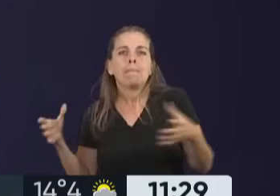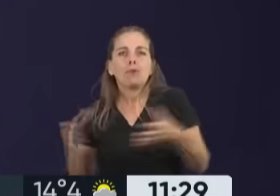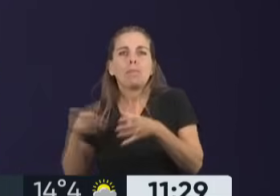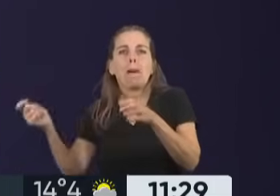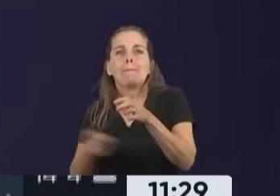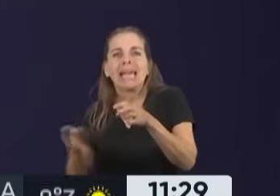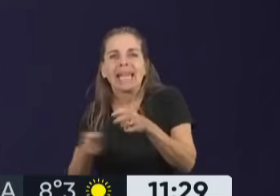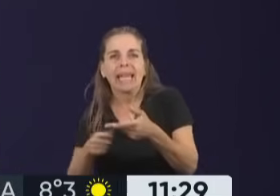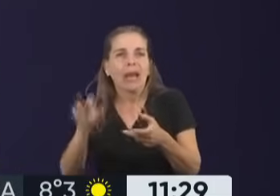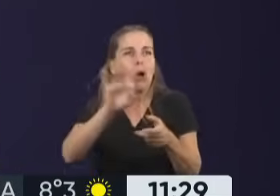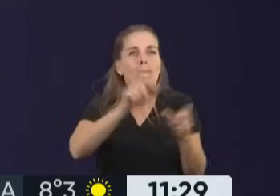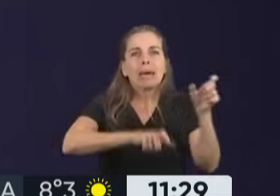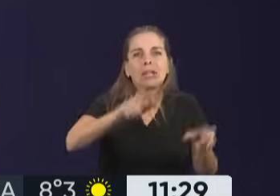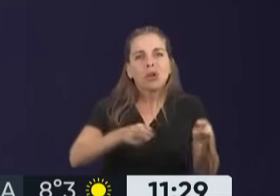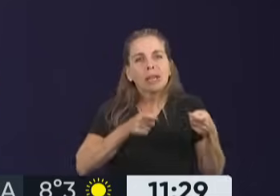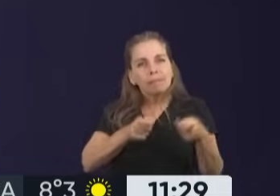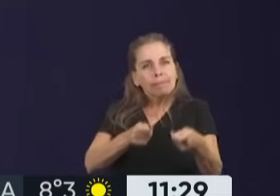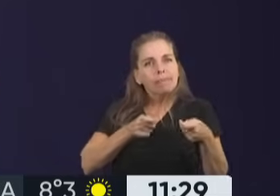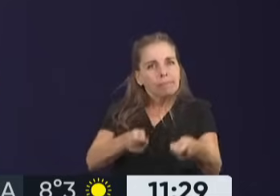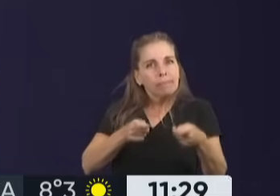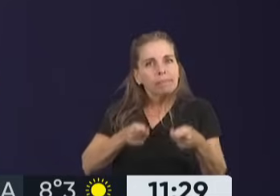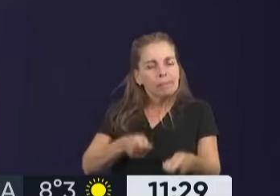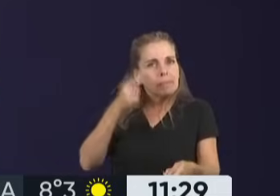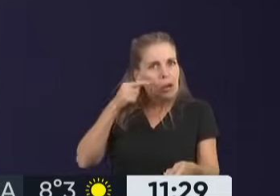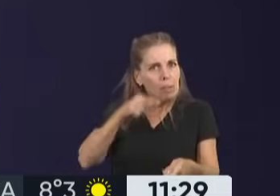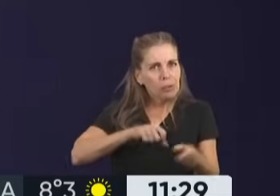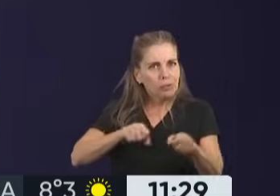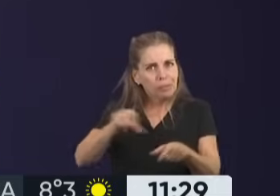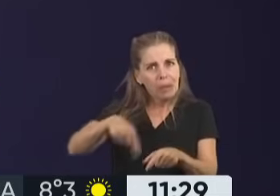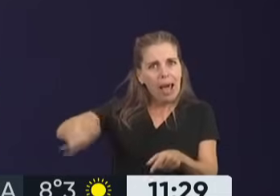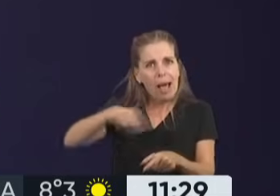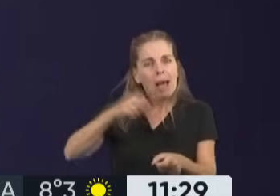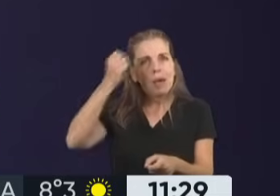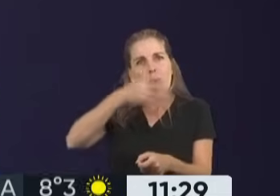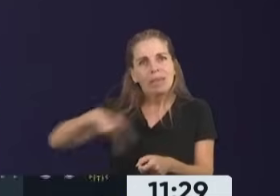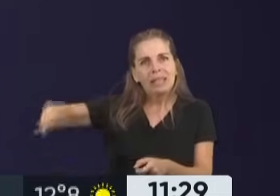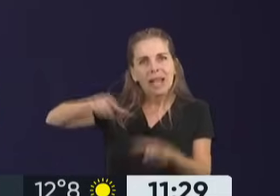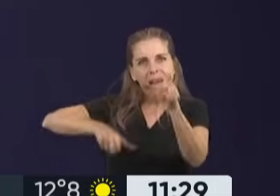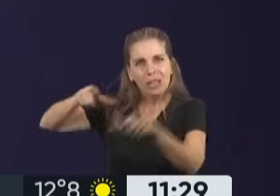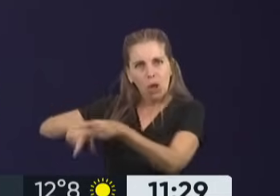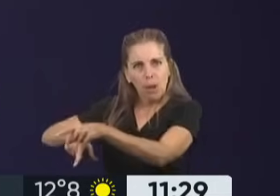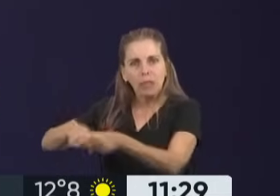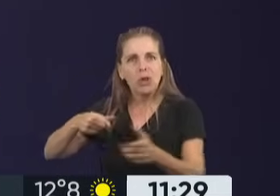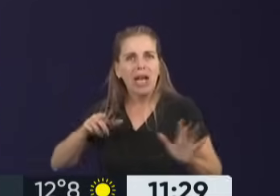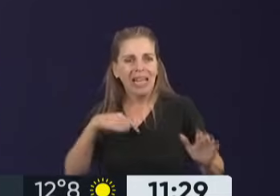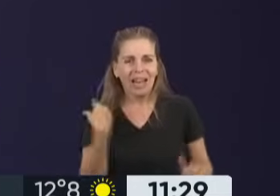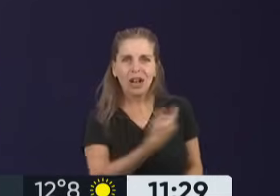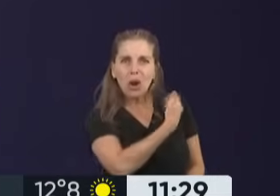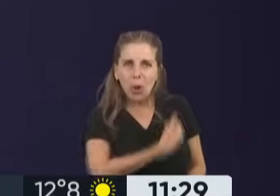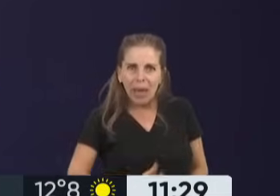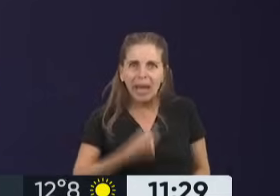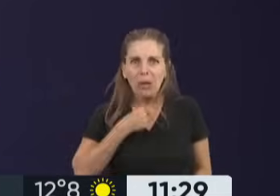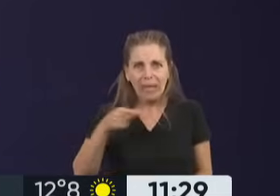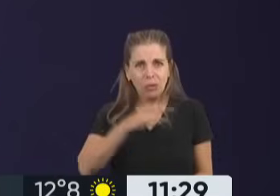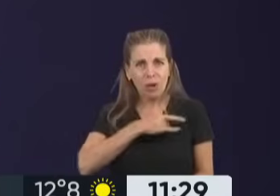quien sea, que se encargó fervientemente de convencer a terceros de que nosotros vamos a cerrar